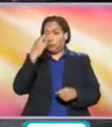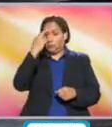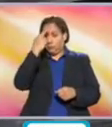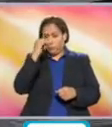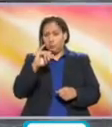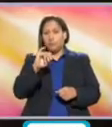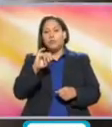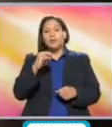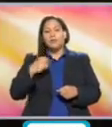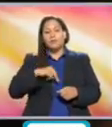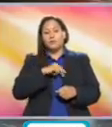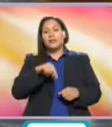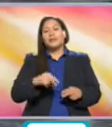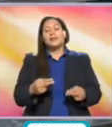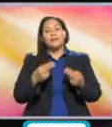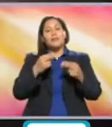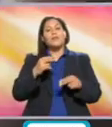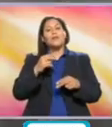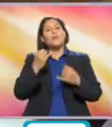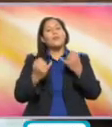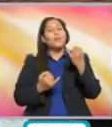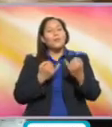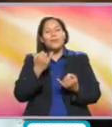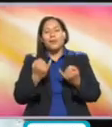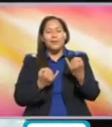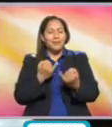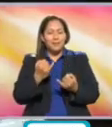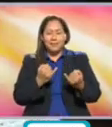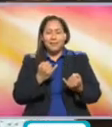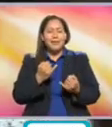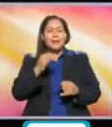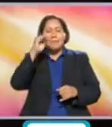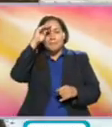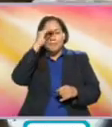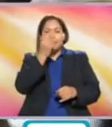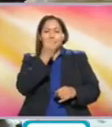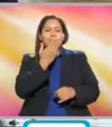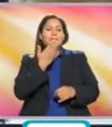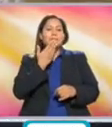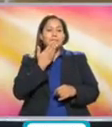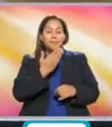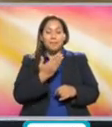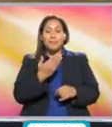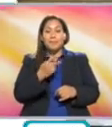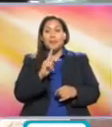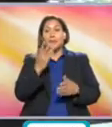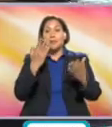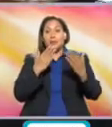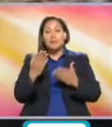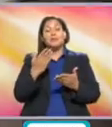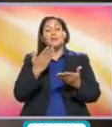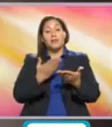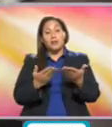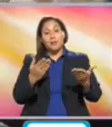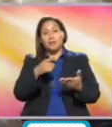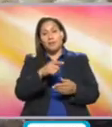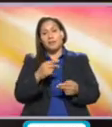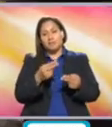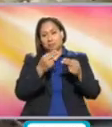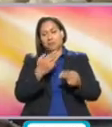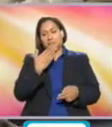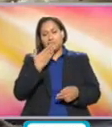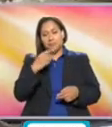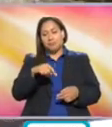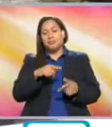mentira, pusimos este negocio jugando, pensando en alimentarnos bien y fue un éxito y nos ha llevado al éxito de estar